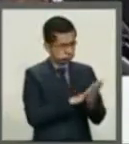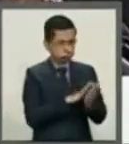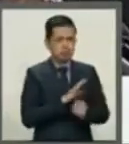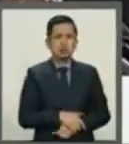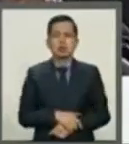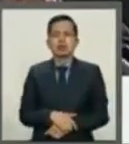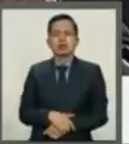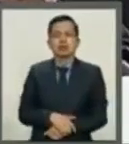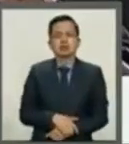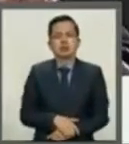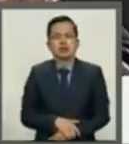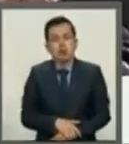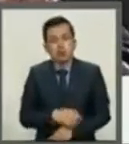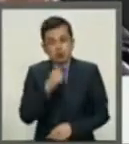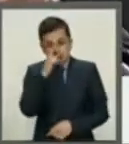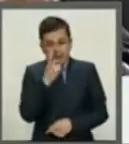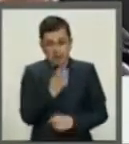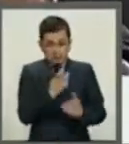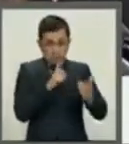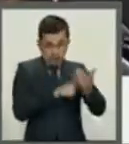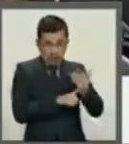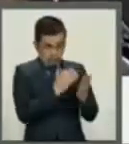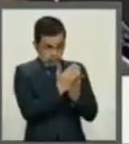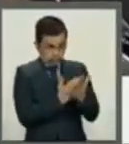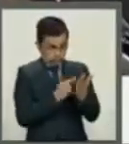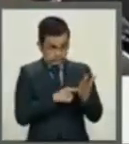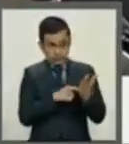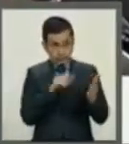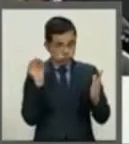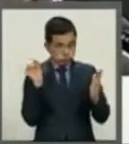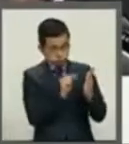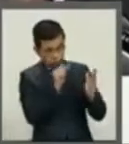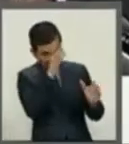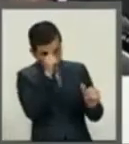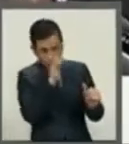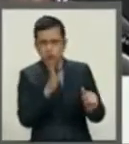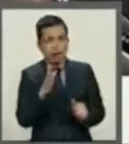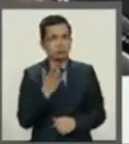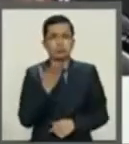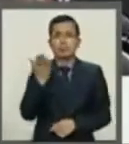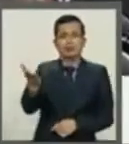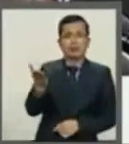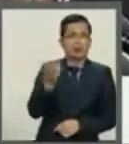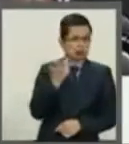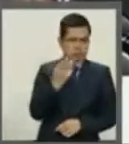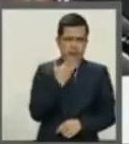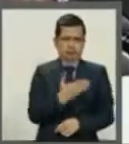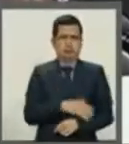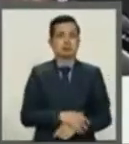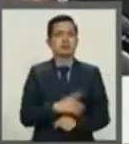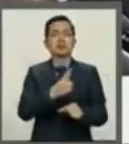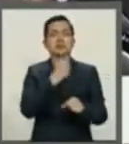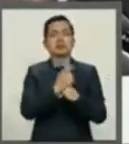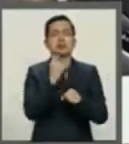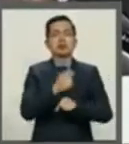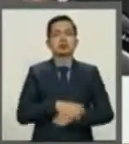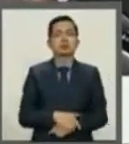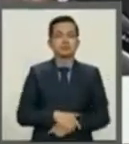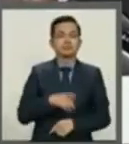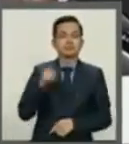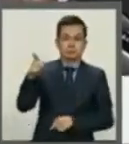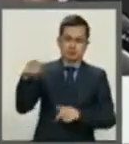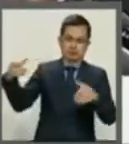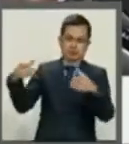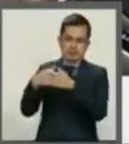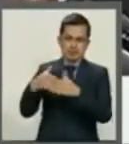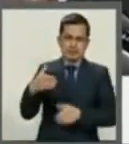bastante sensato lo que se pide en el punto de acuerdo. Primero, exhortar al titular del Ejecutivo a través de la